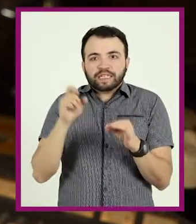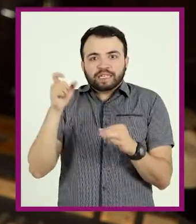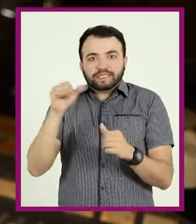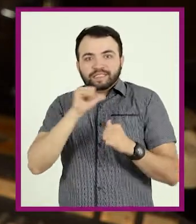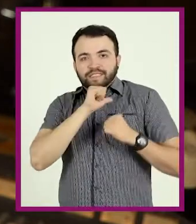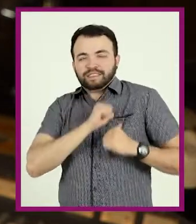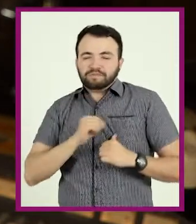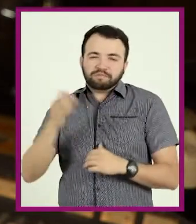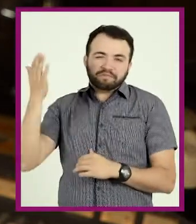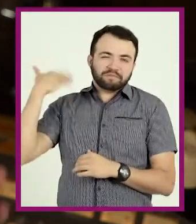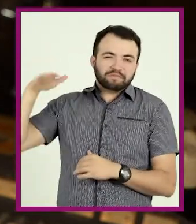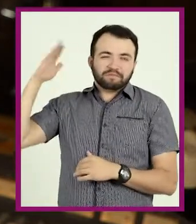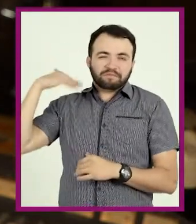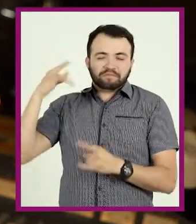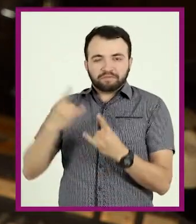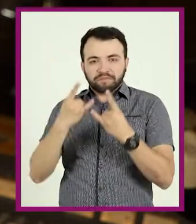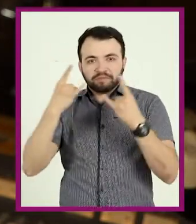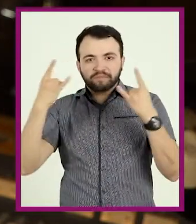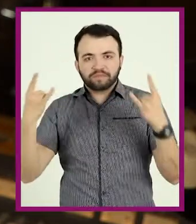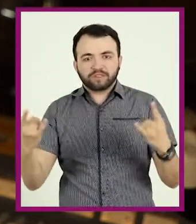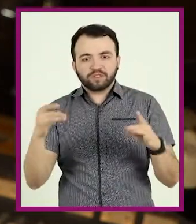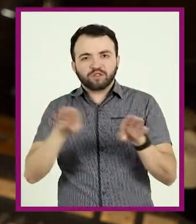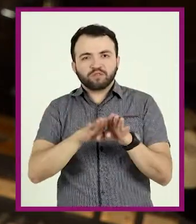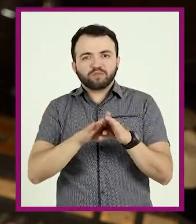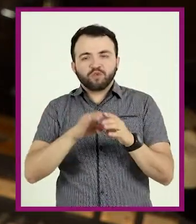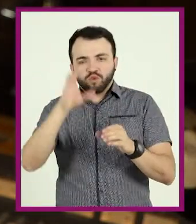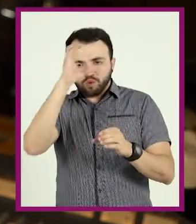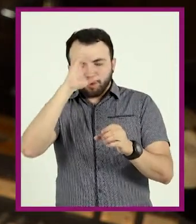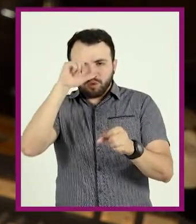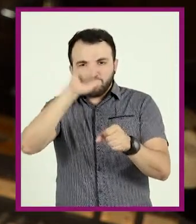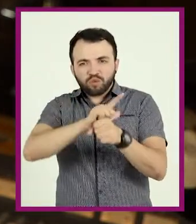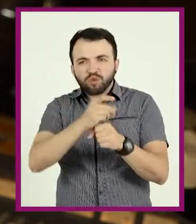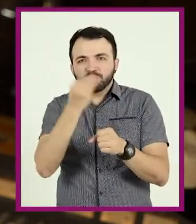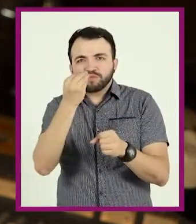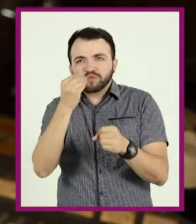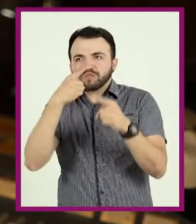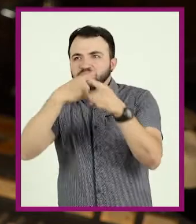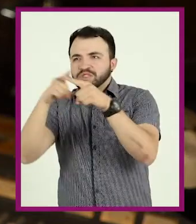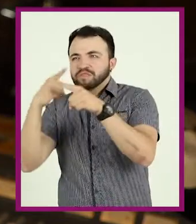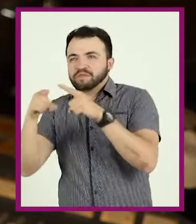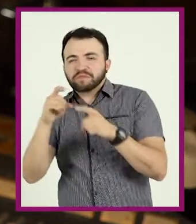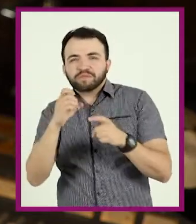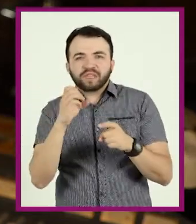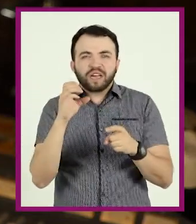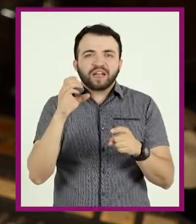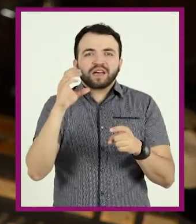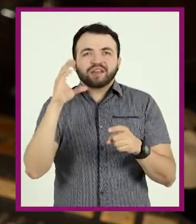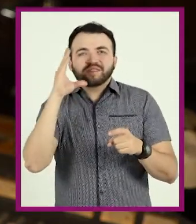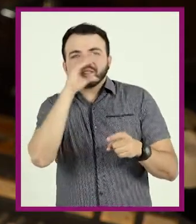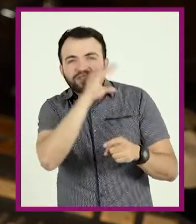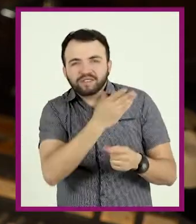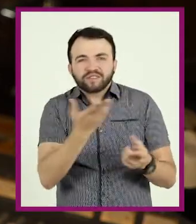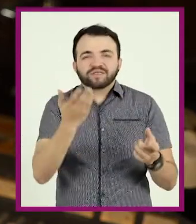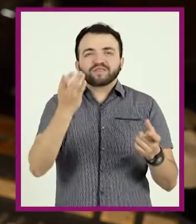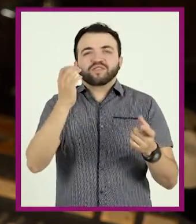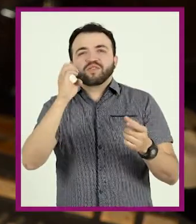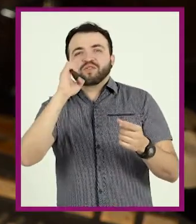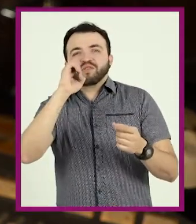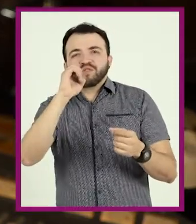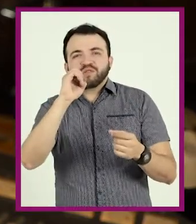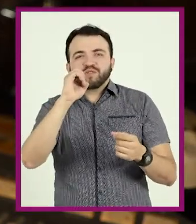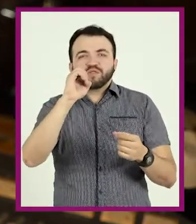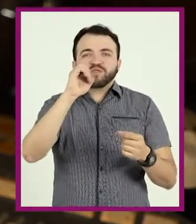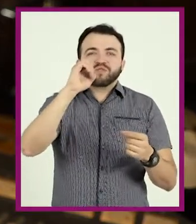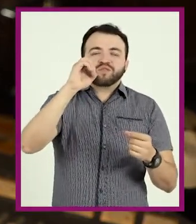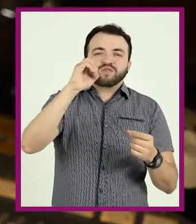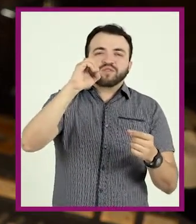de mayor apertura con relación a los bienes culturales de Occidente. Era muy distinto a lo que sucedía en Alemania Oriental o en la Unión